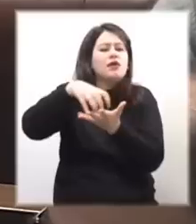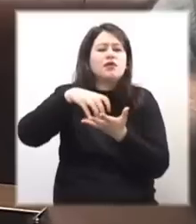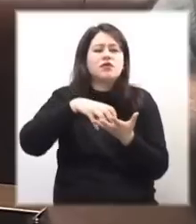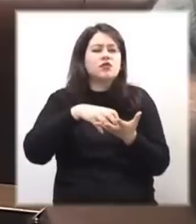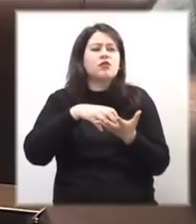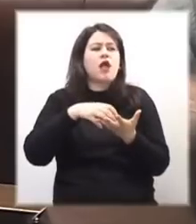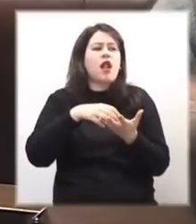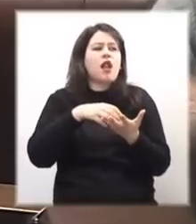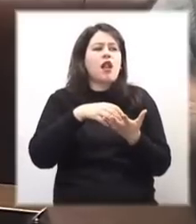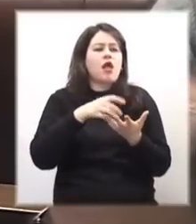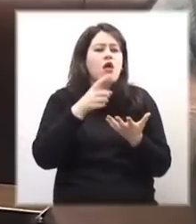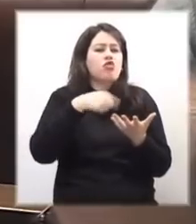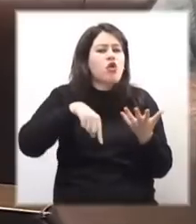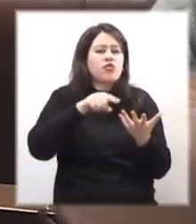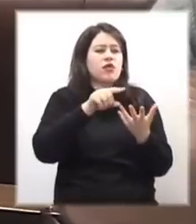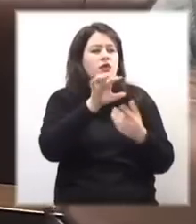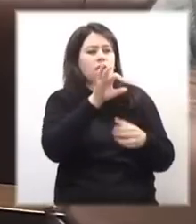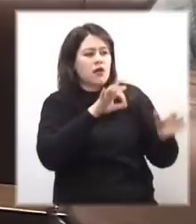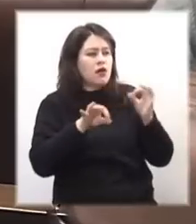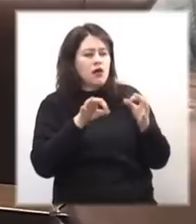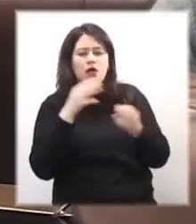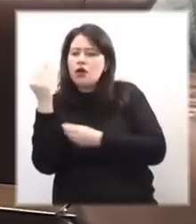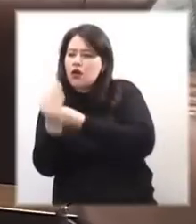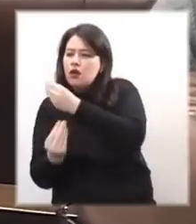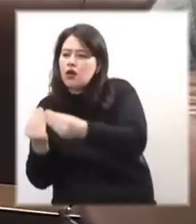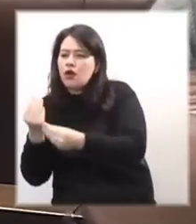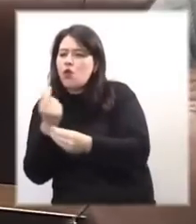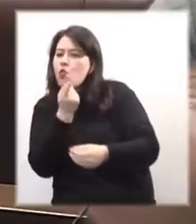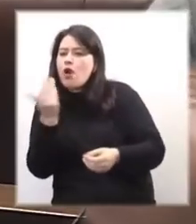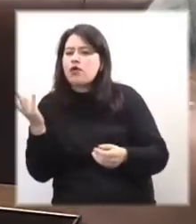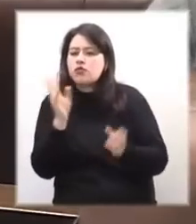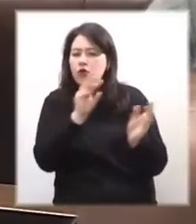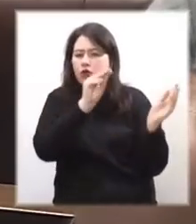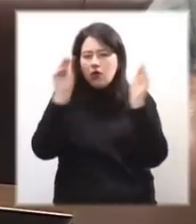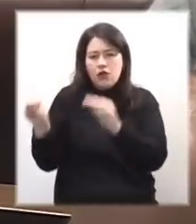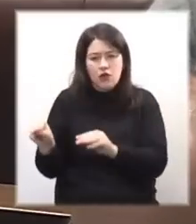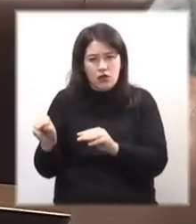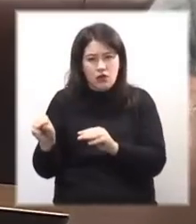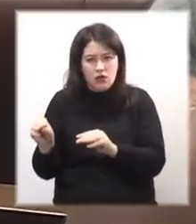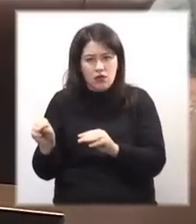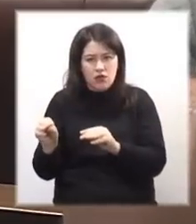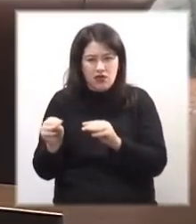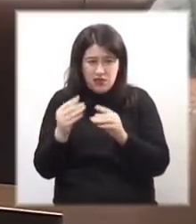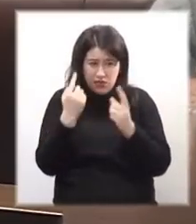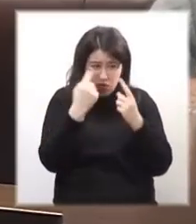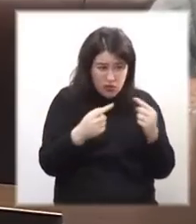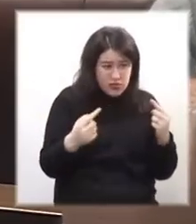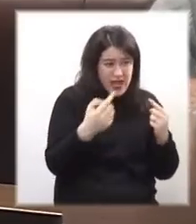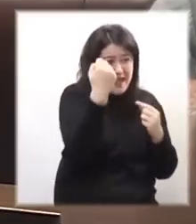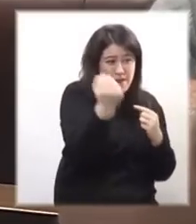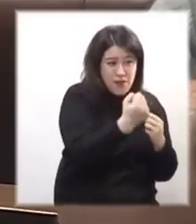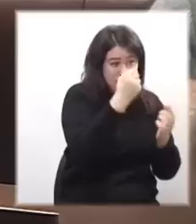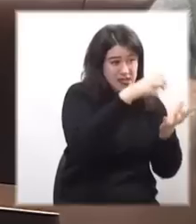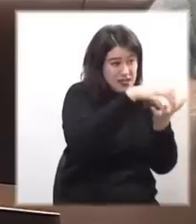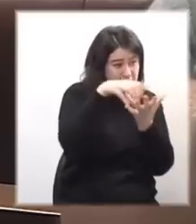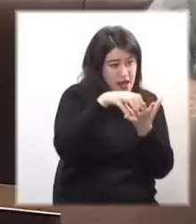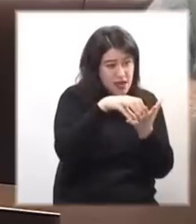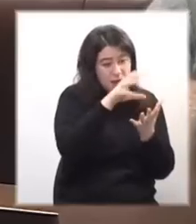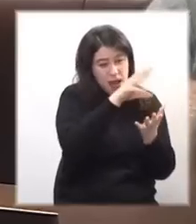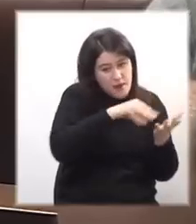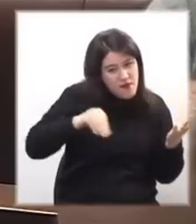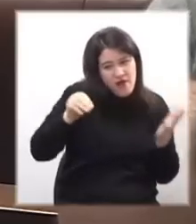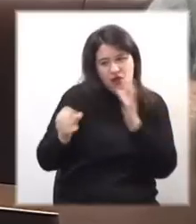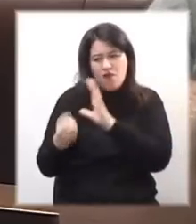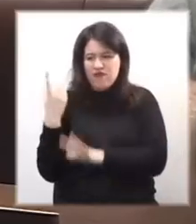de esta nueva dirección de homicidios? ¿Cuántos recursos humanos necesita? ¿No se van a sacar recursos valiosos de las seccionales para la nueva